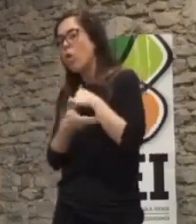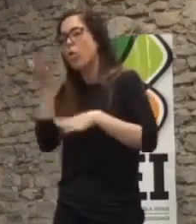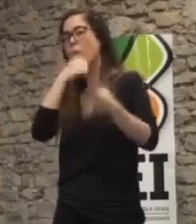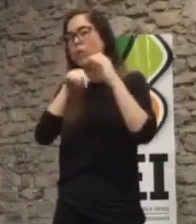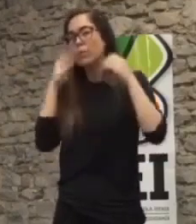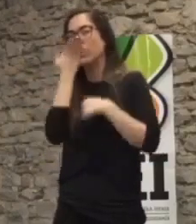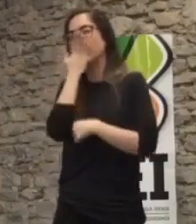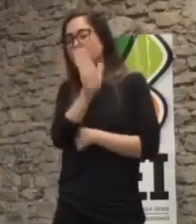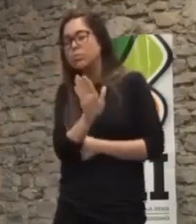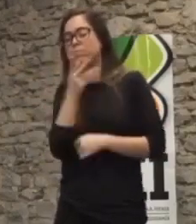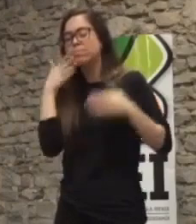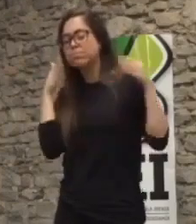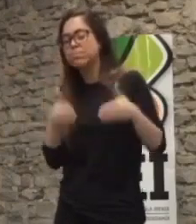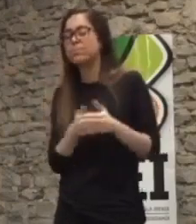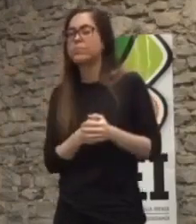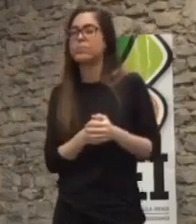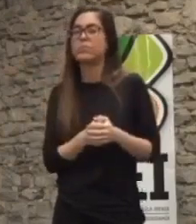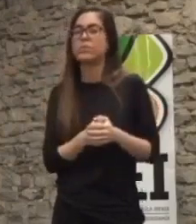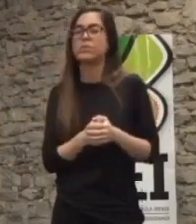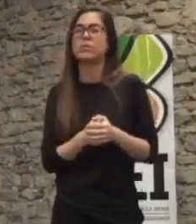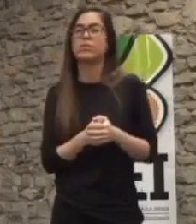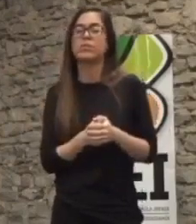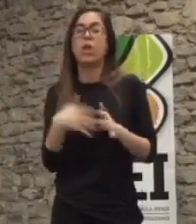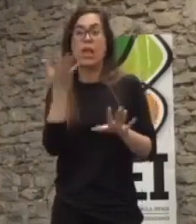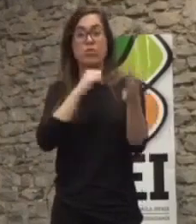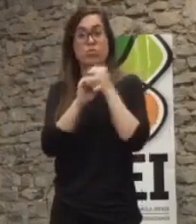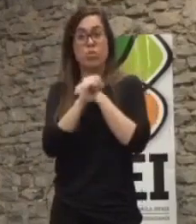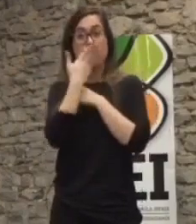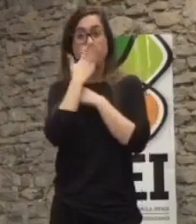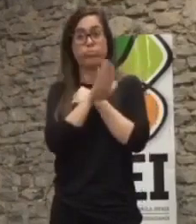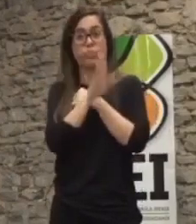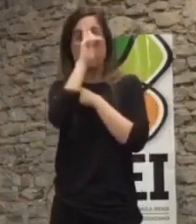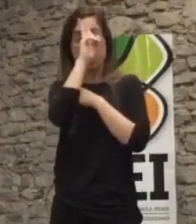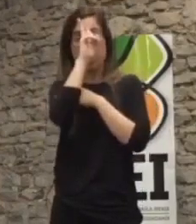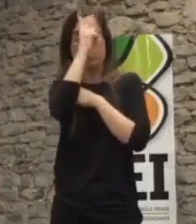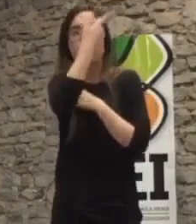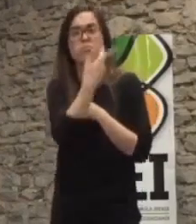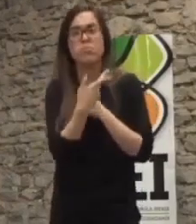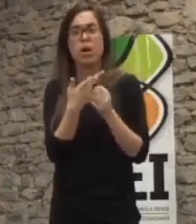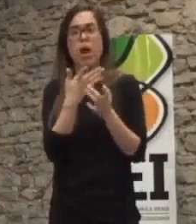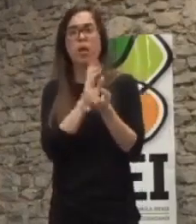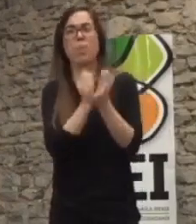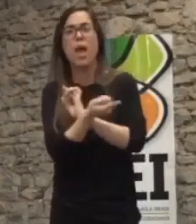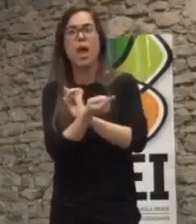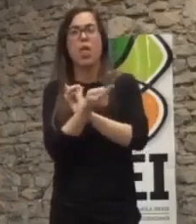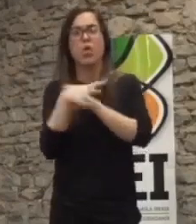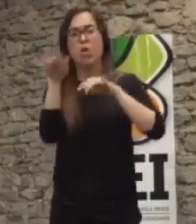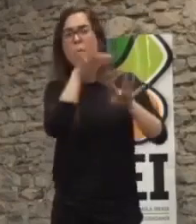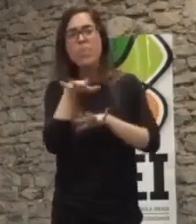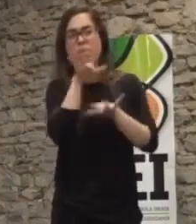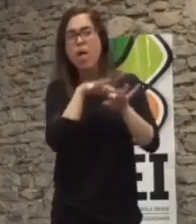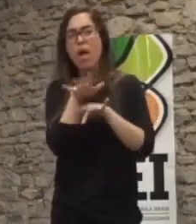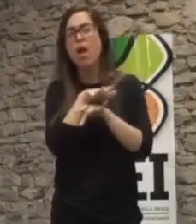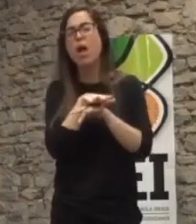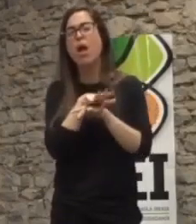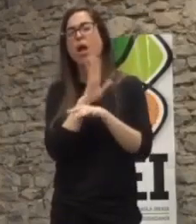comportamientos. No tanto cambiar esas actitudes y comportamientos, a veces hablamos de cambiar, de convencer, pero está claro que ese